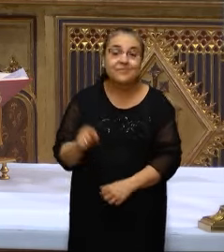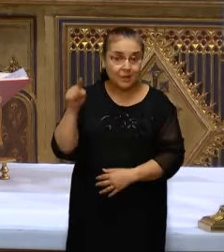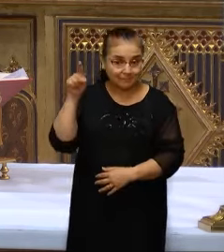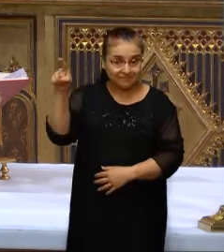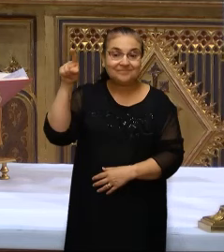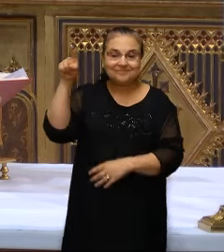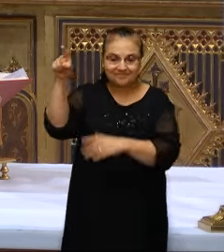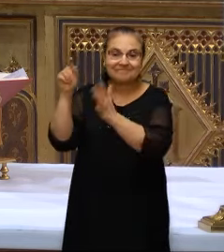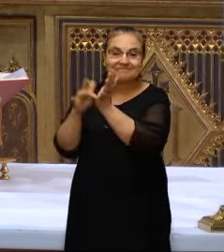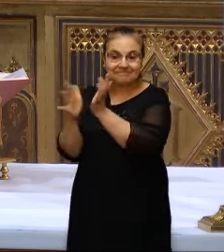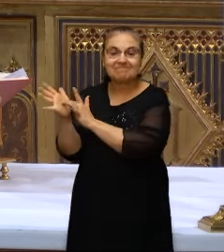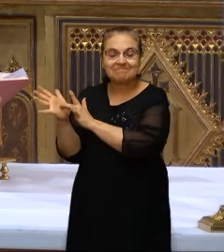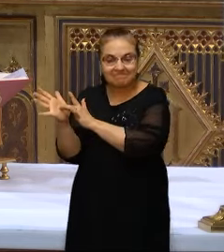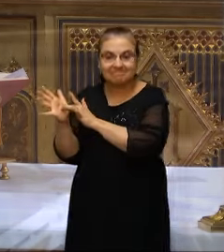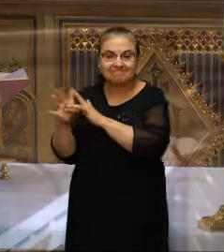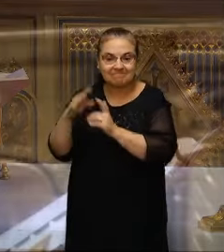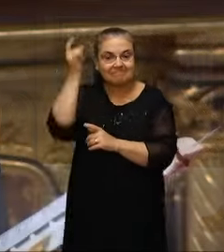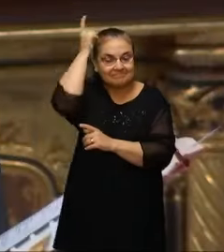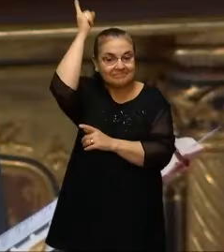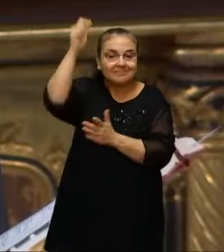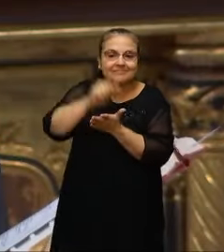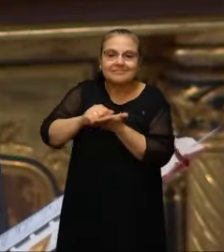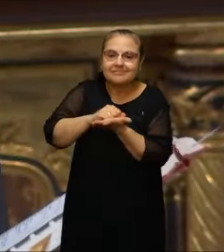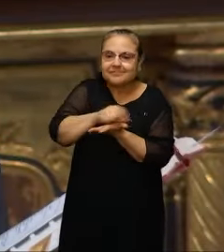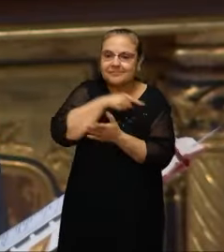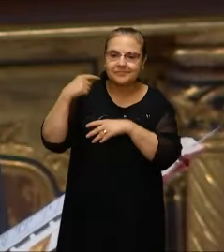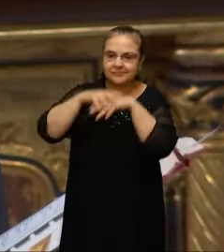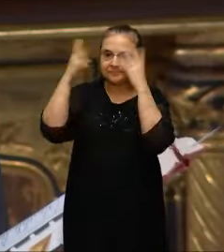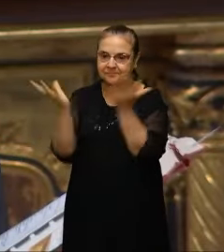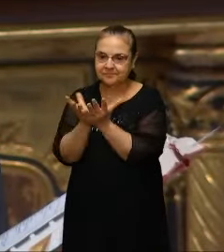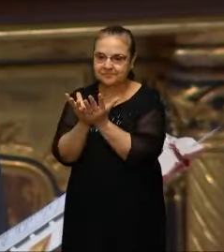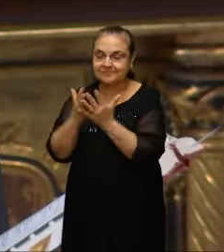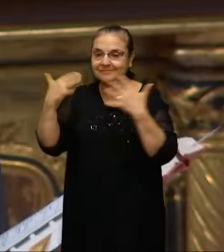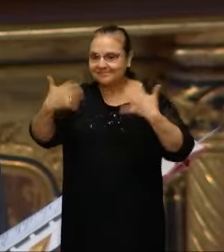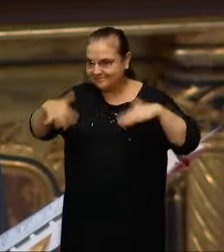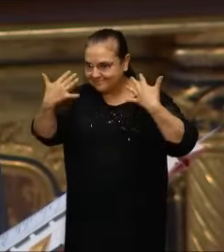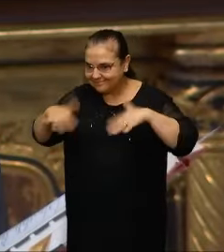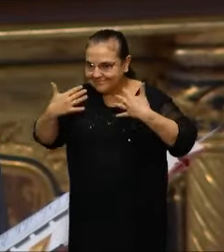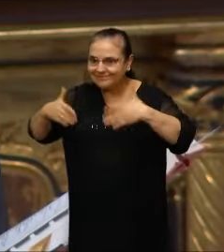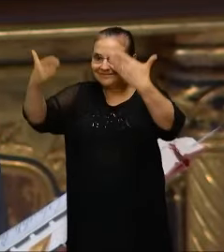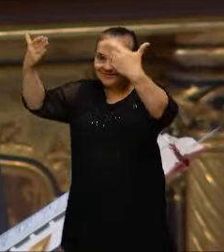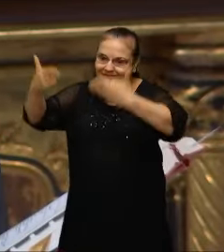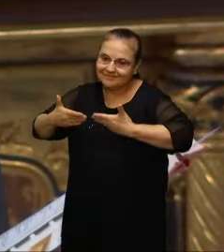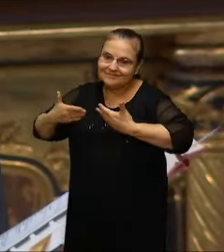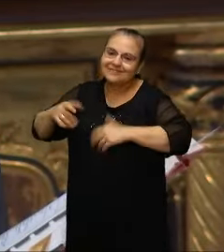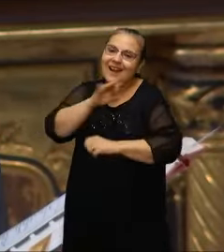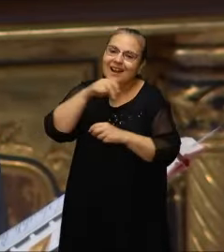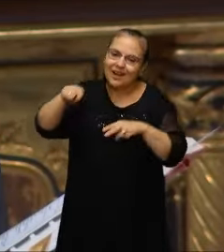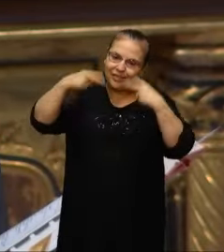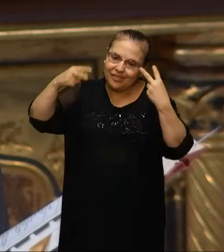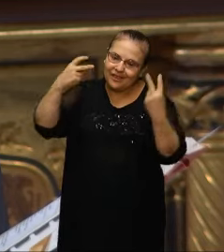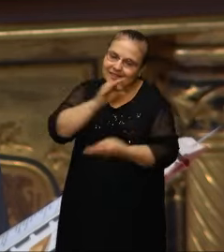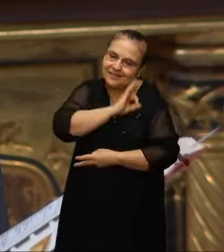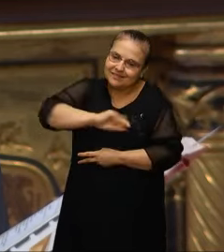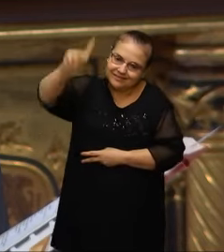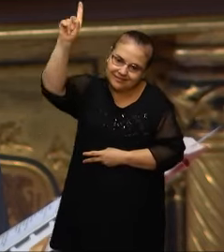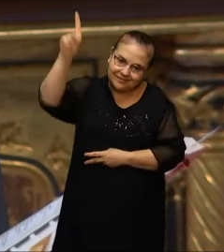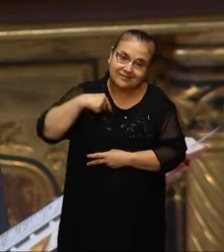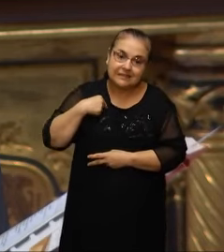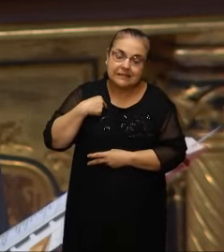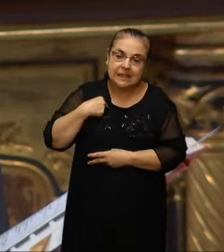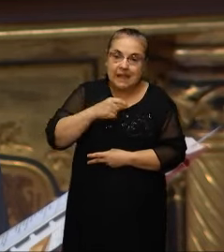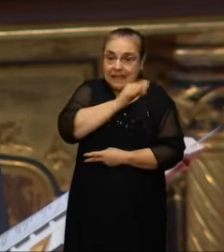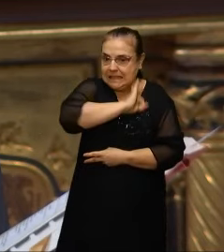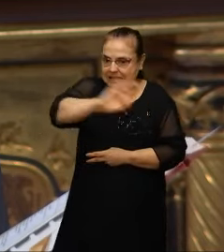este es Cristo el cordero de Dios que quita el pecado del mundo dichosos los invitados a la cena